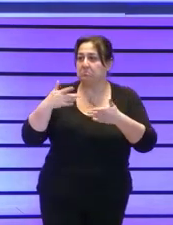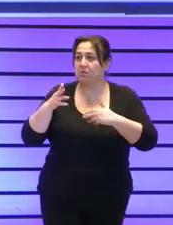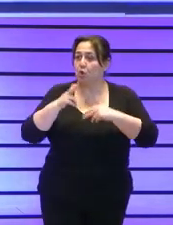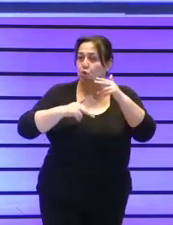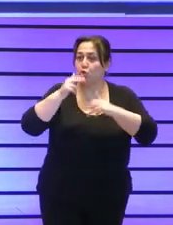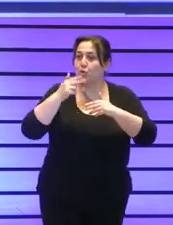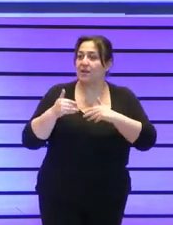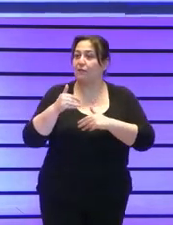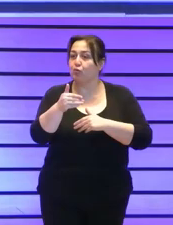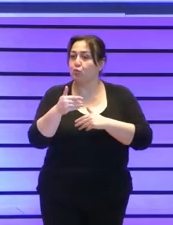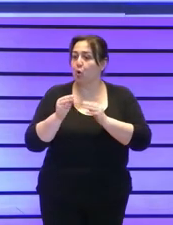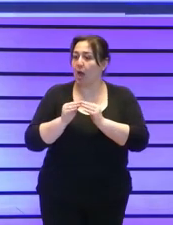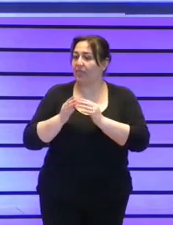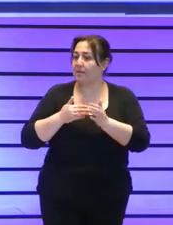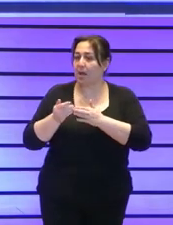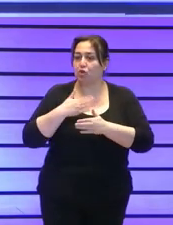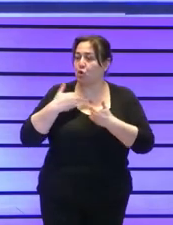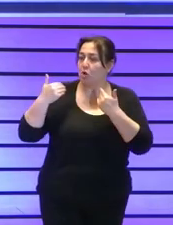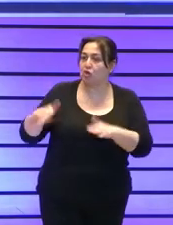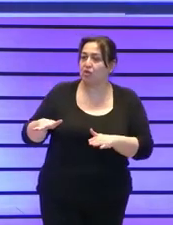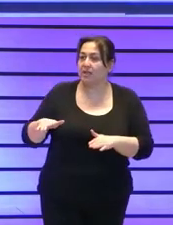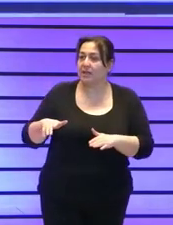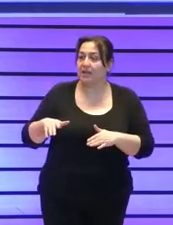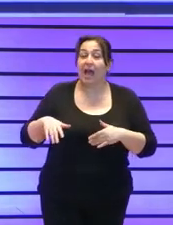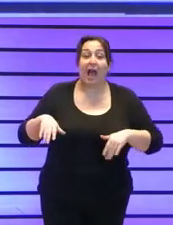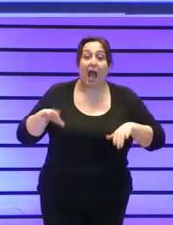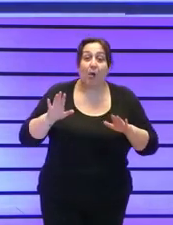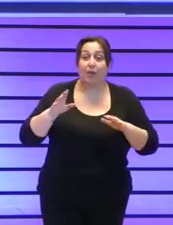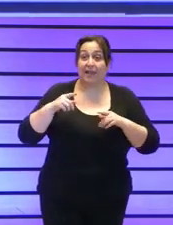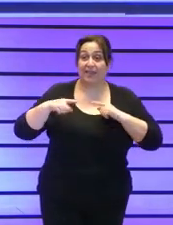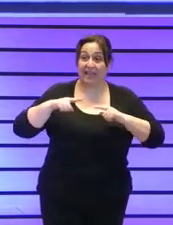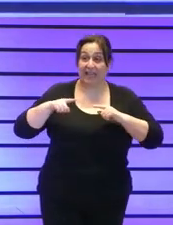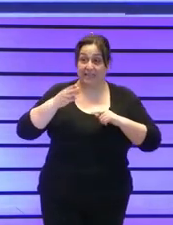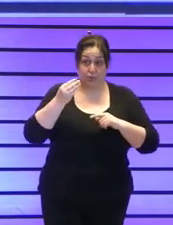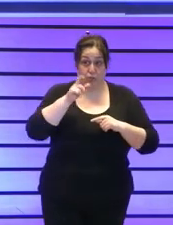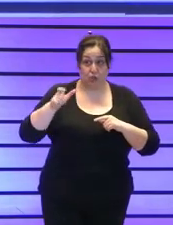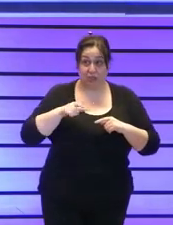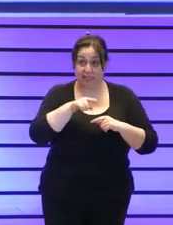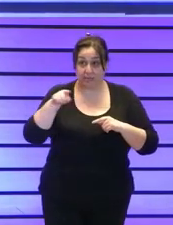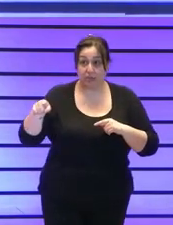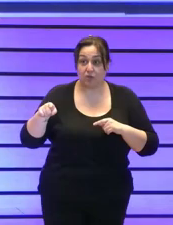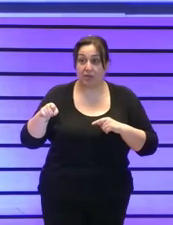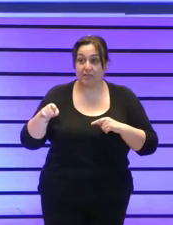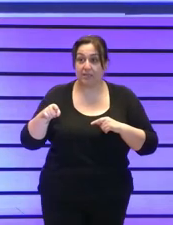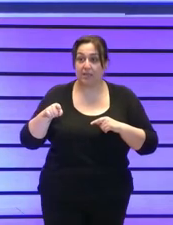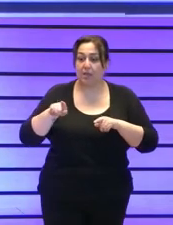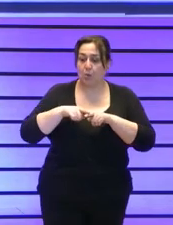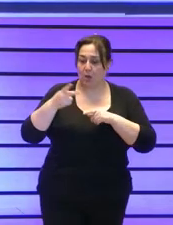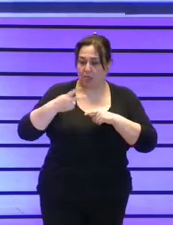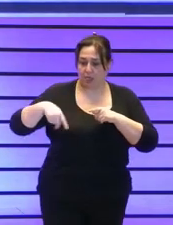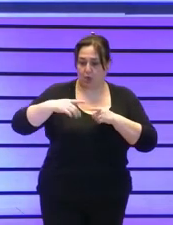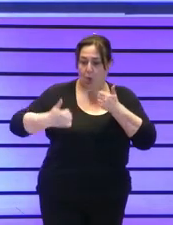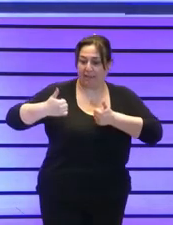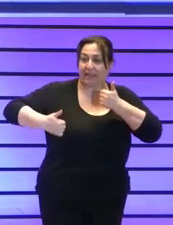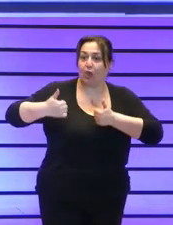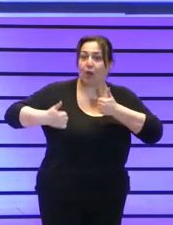el futuro que ellos quieren, a pesar de que muchos de esos dirigentes de empresas son competidores entre sí, ¿me